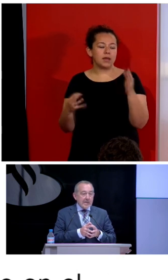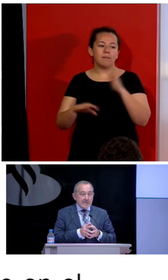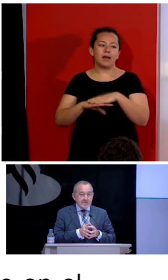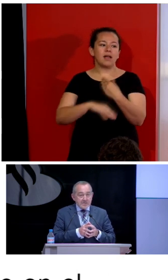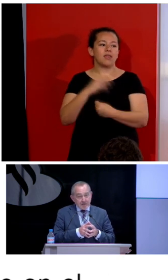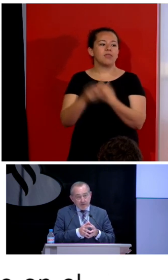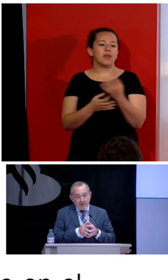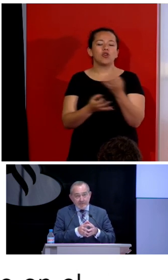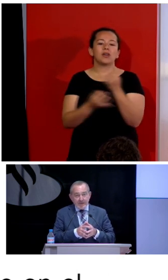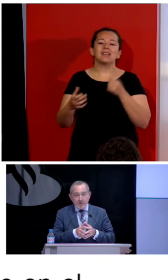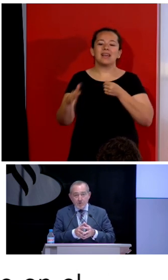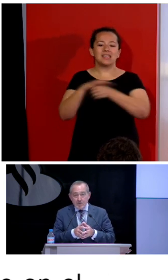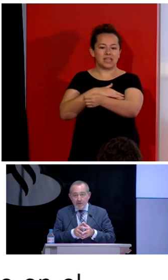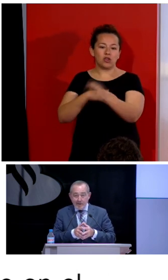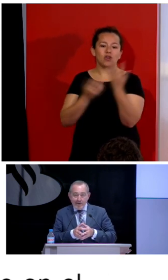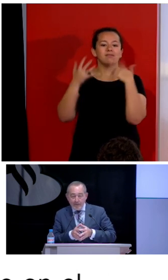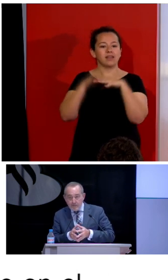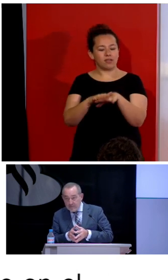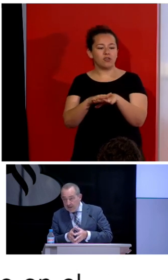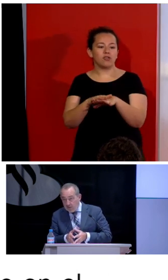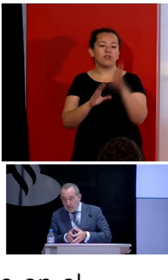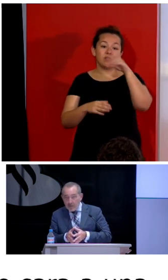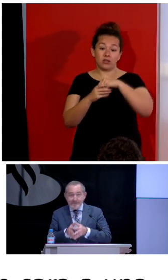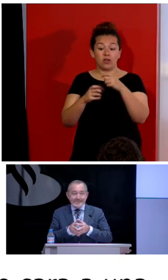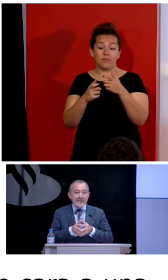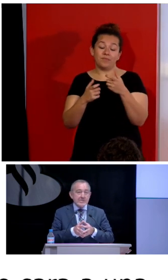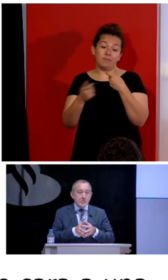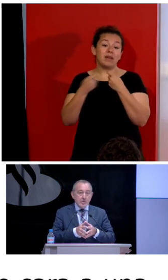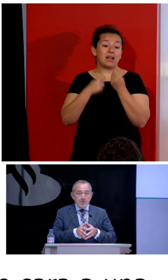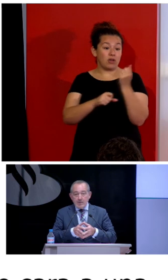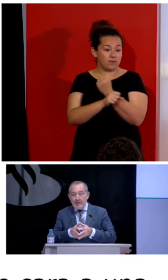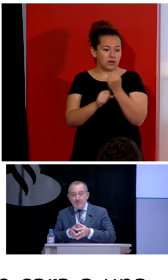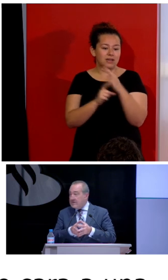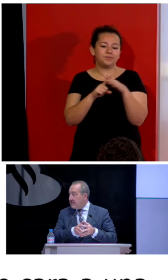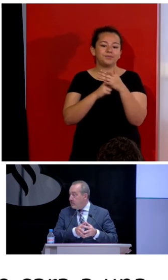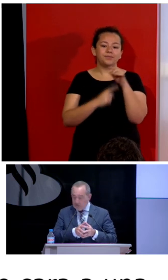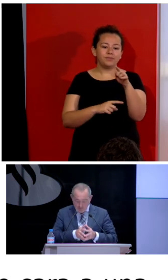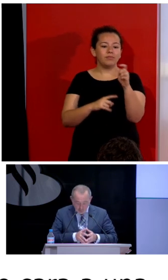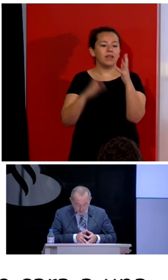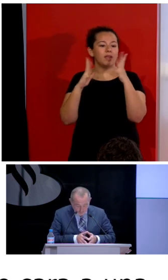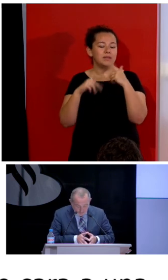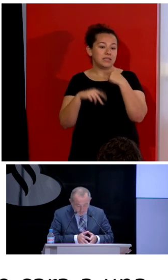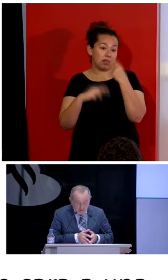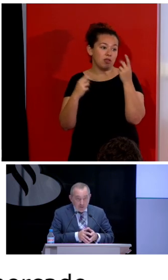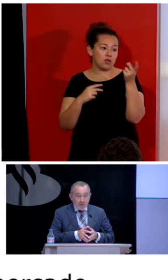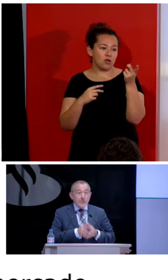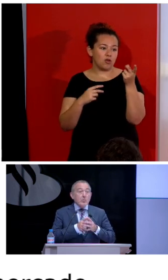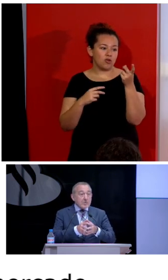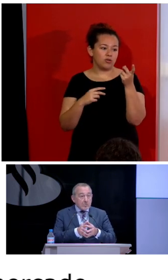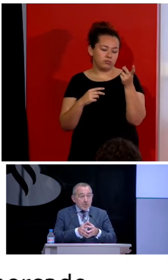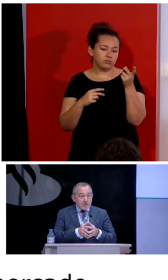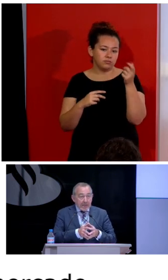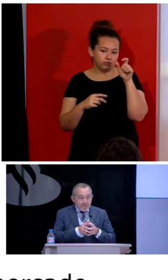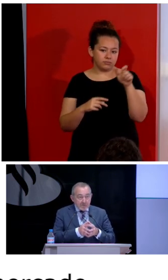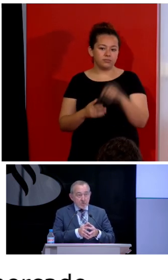correcta inserción e integración en el mercado laboral y, en este caso, en la administración de turno. Y, por